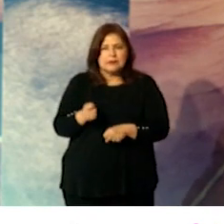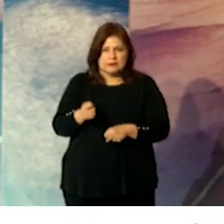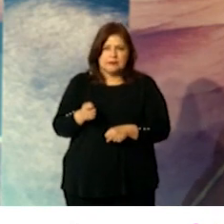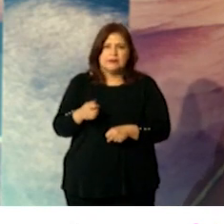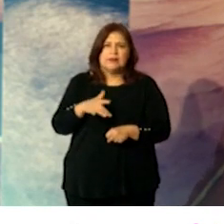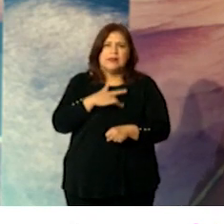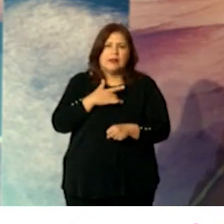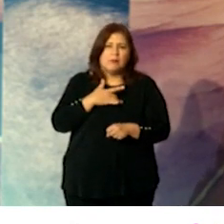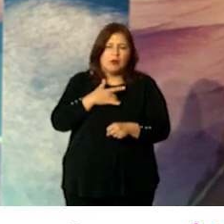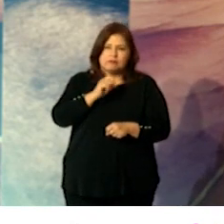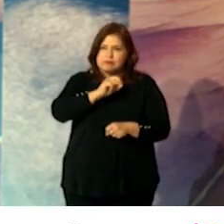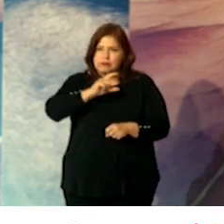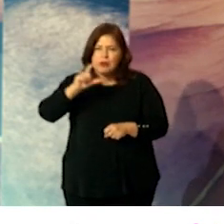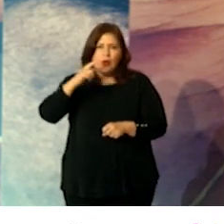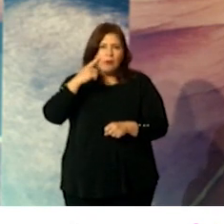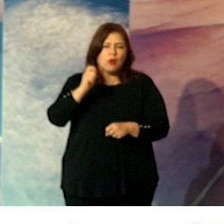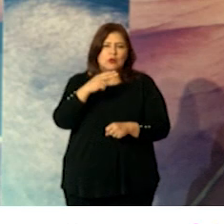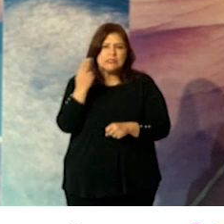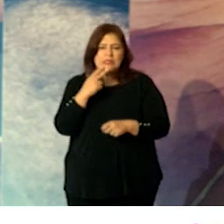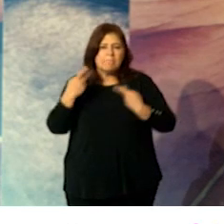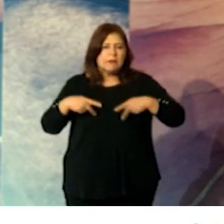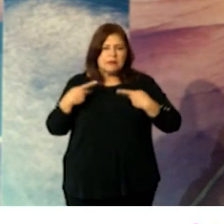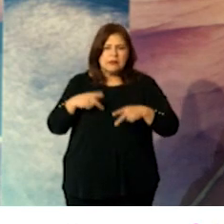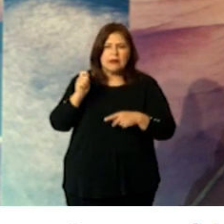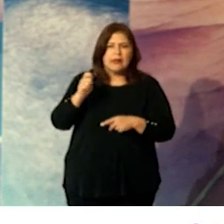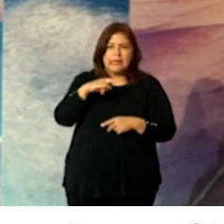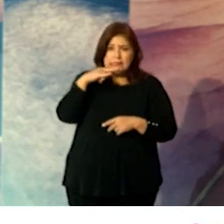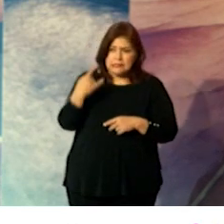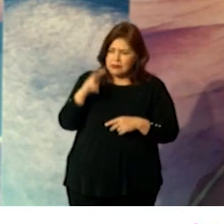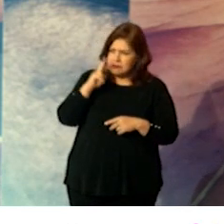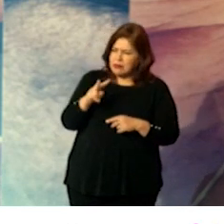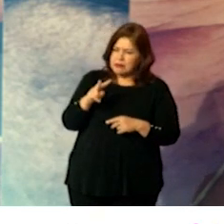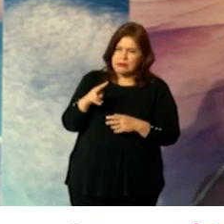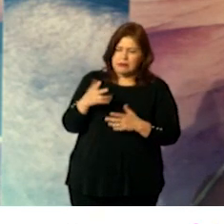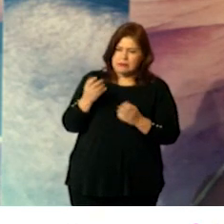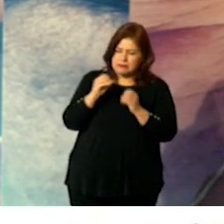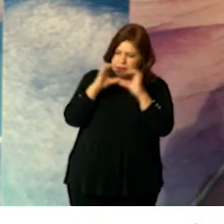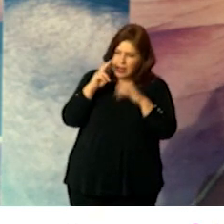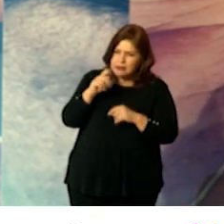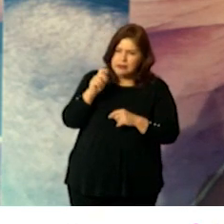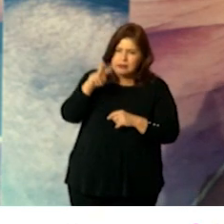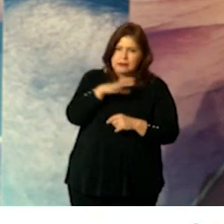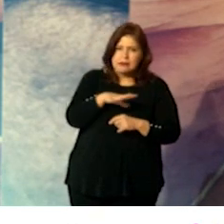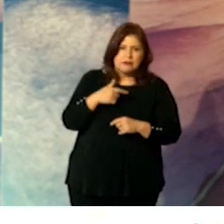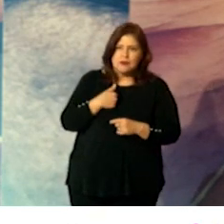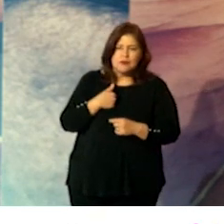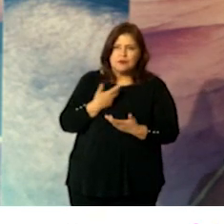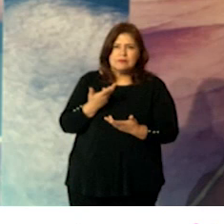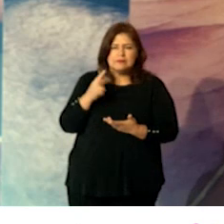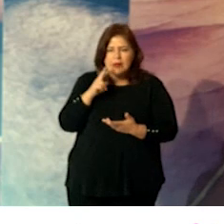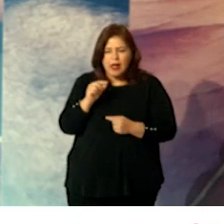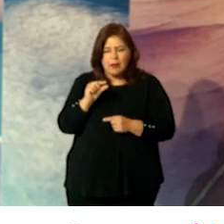de suicidio de las personas de tercera edad en Chile, que fue una cuestión impresionante y estuvimos constantemente trabajando, no en una política pública, pero estábamos como en